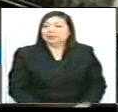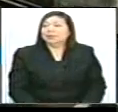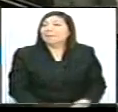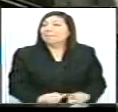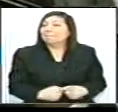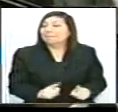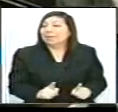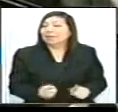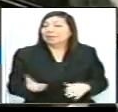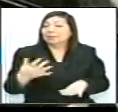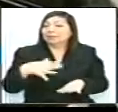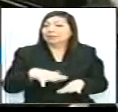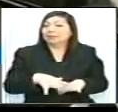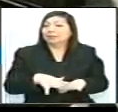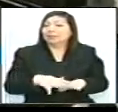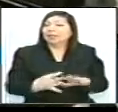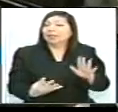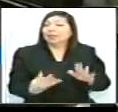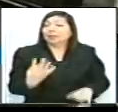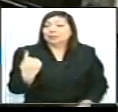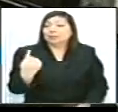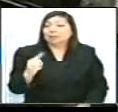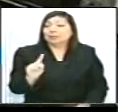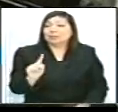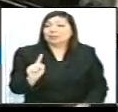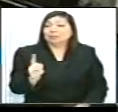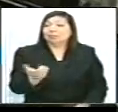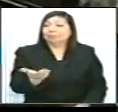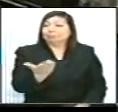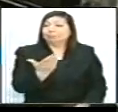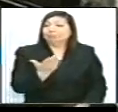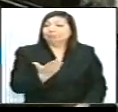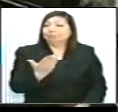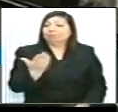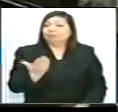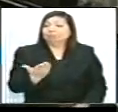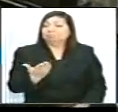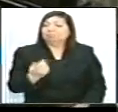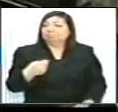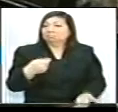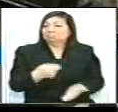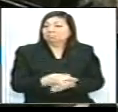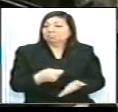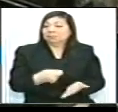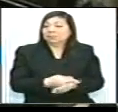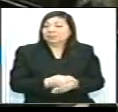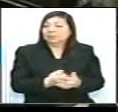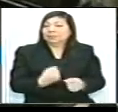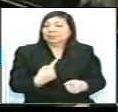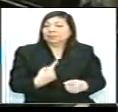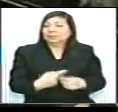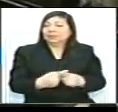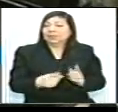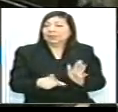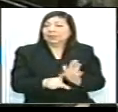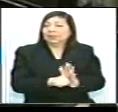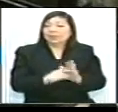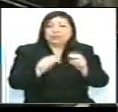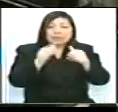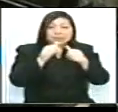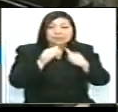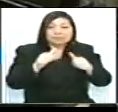pero incluido los 14 millones que vamos a recibir por compensación de la exoneración de la ley de la